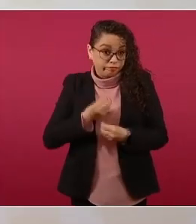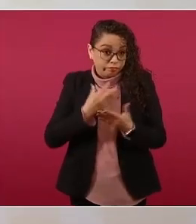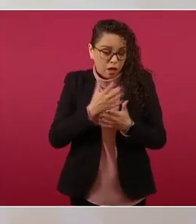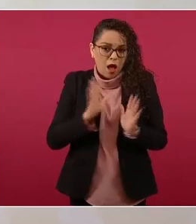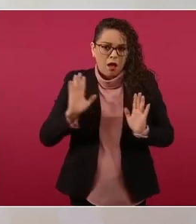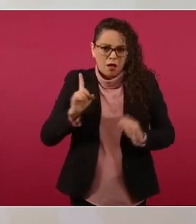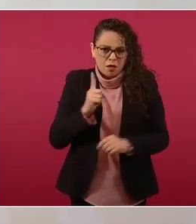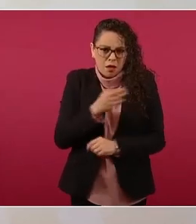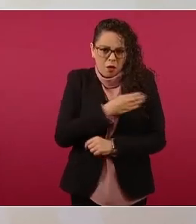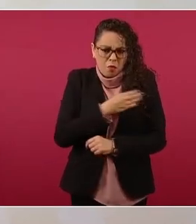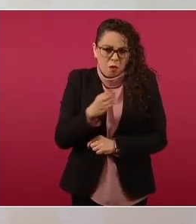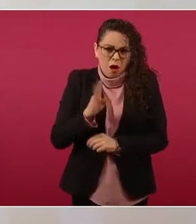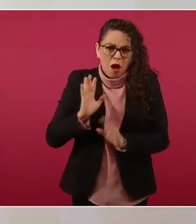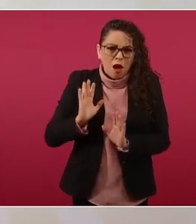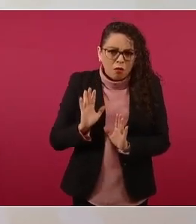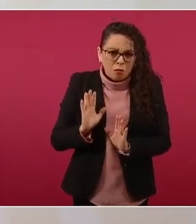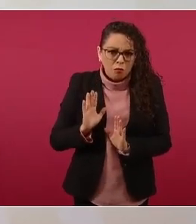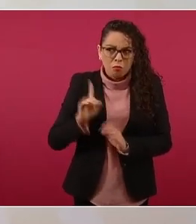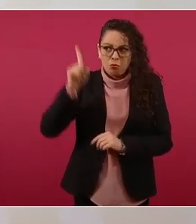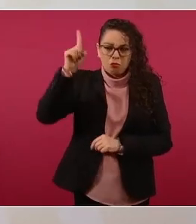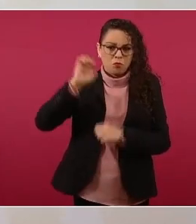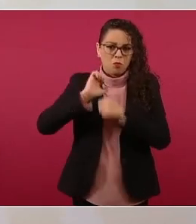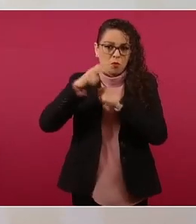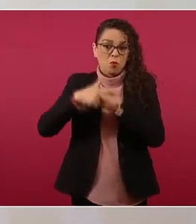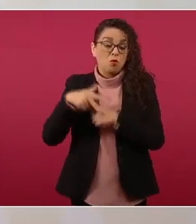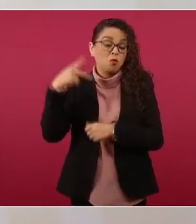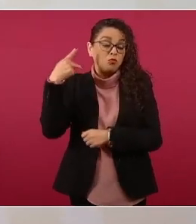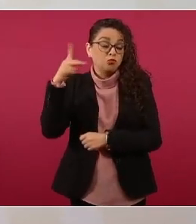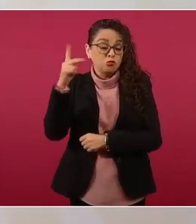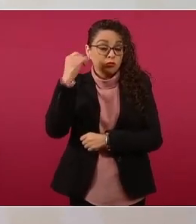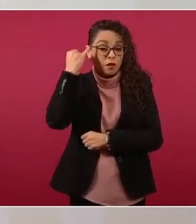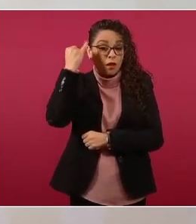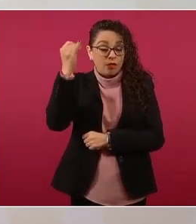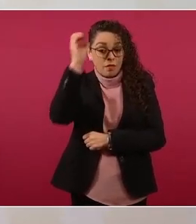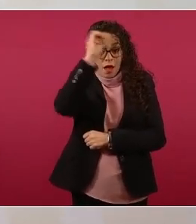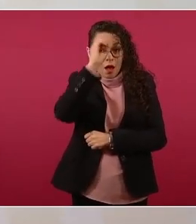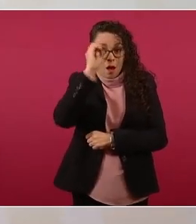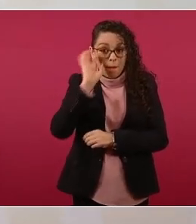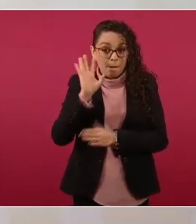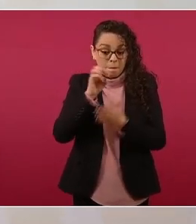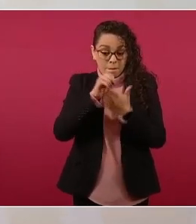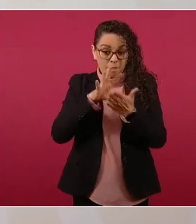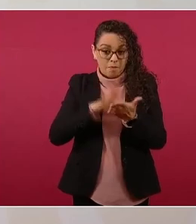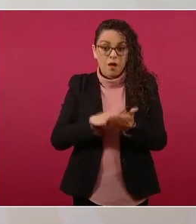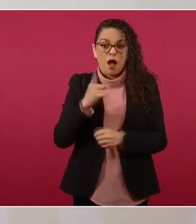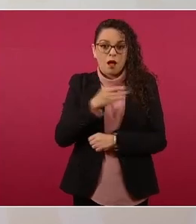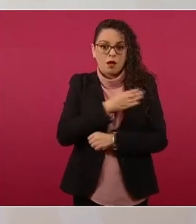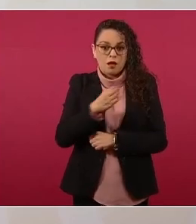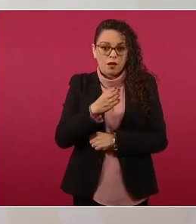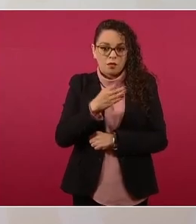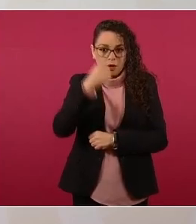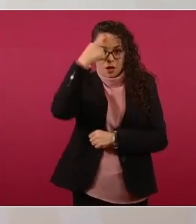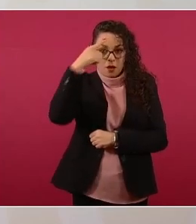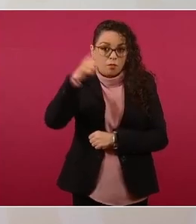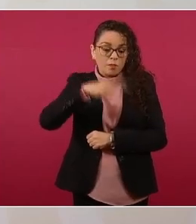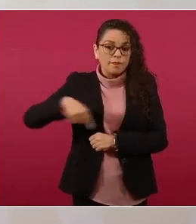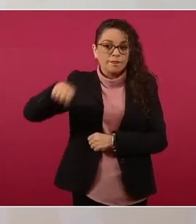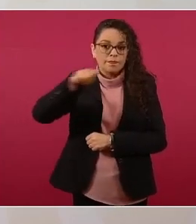los europeos eso, para que lo tomen en cuenta en el debate los